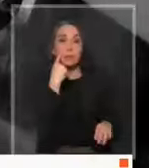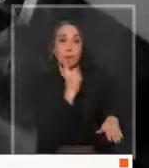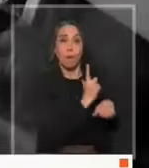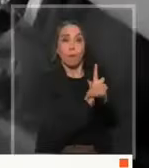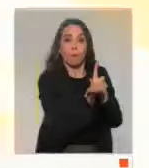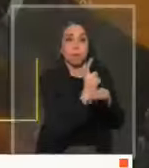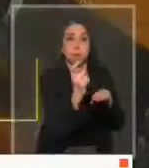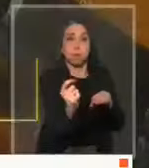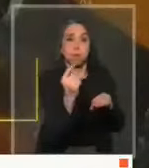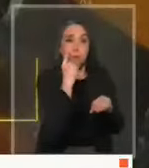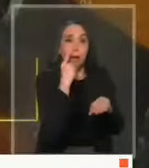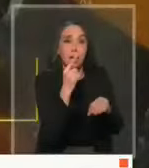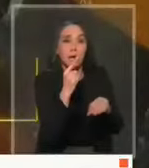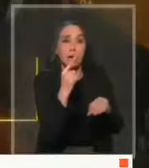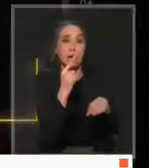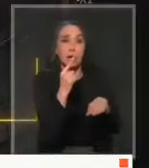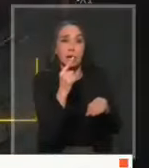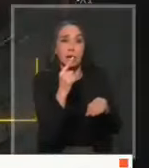qué manera.